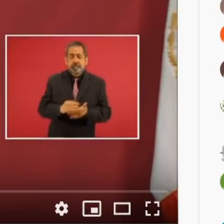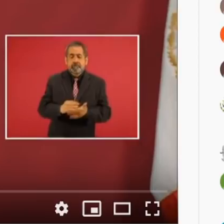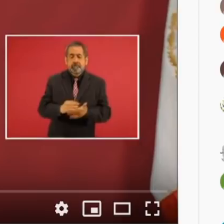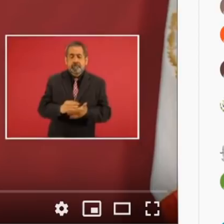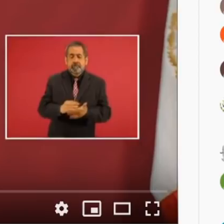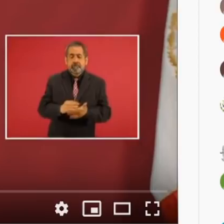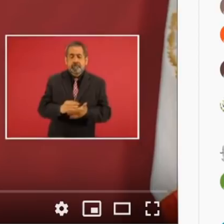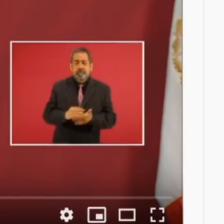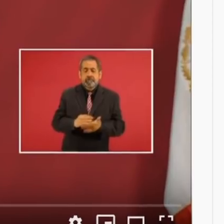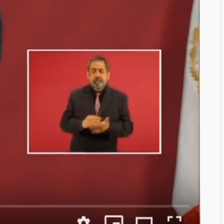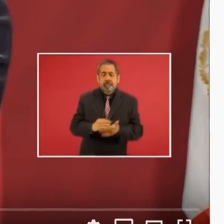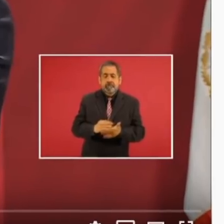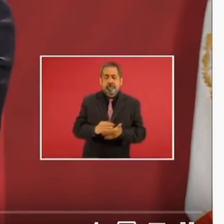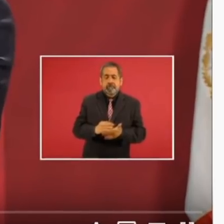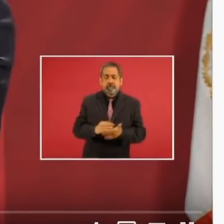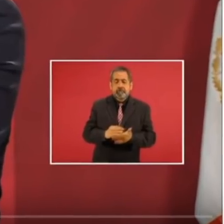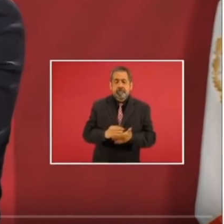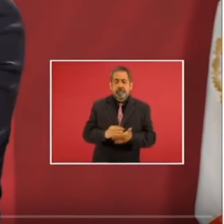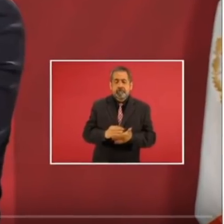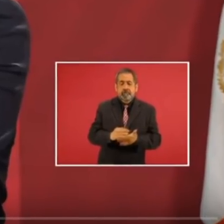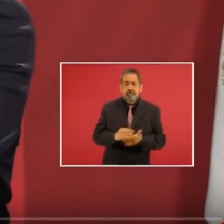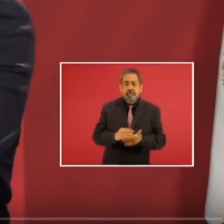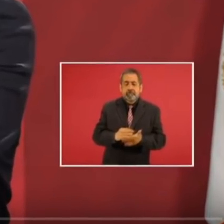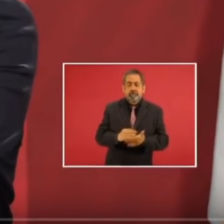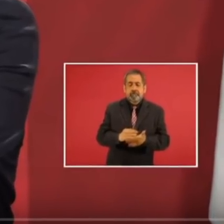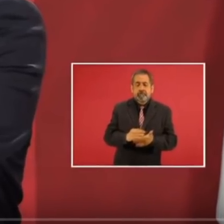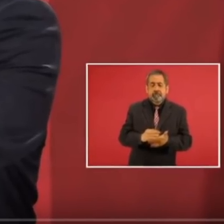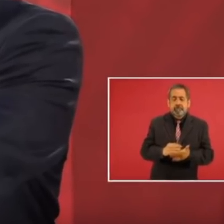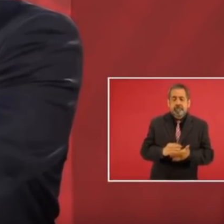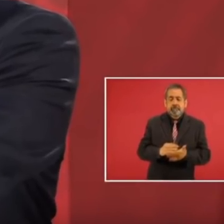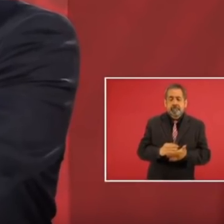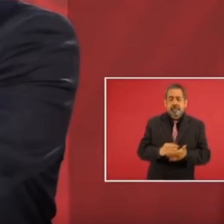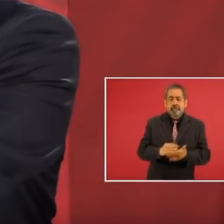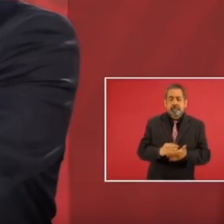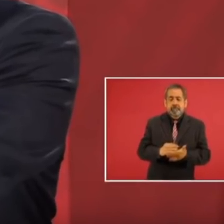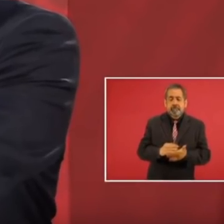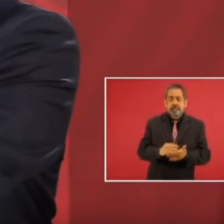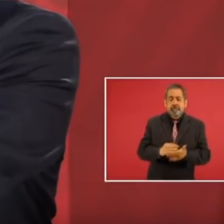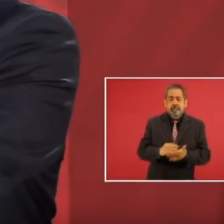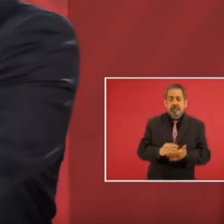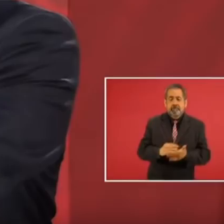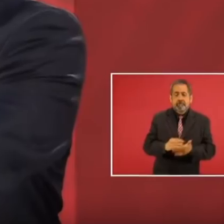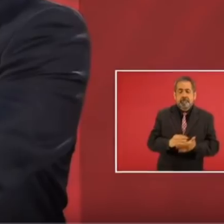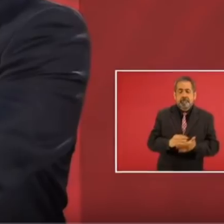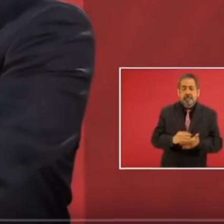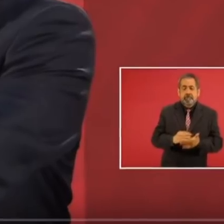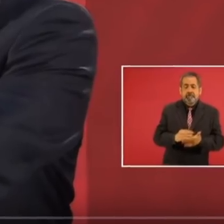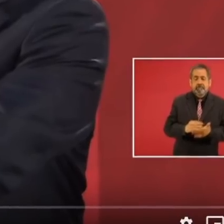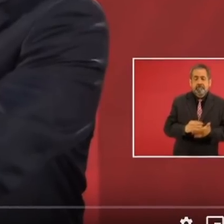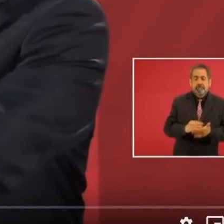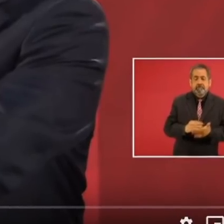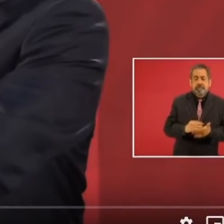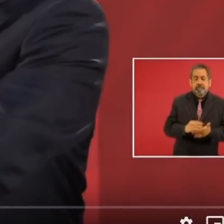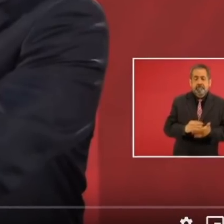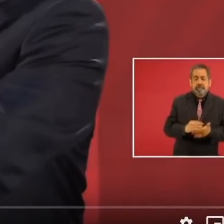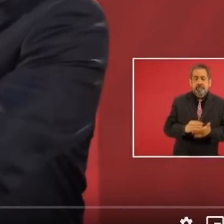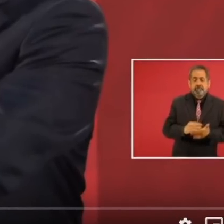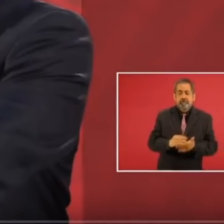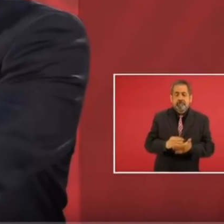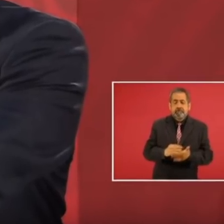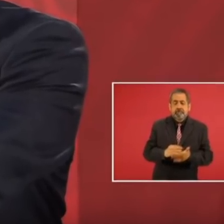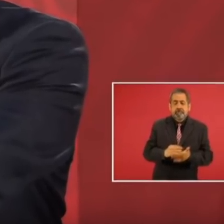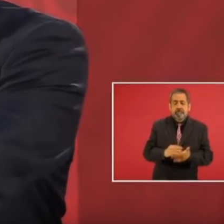logotipos color azul? Creo que eso dice mucho más que las palabras, pero bueno, eso es lo que quieren. Que